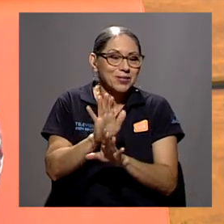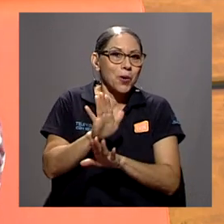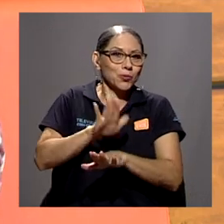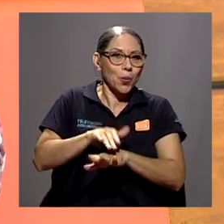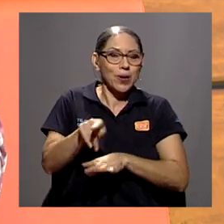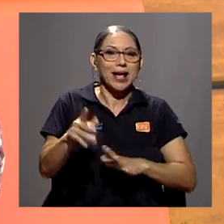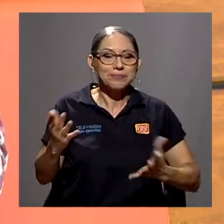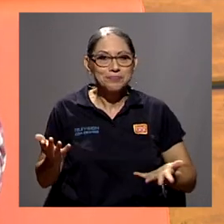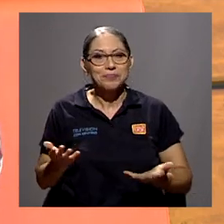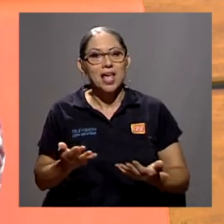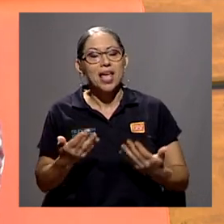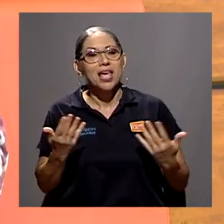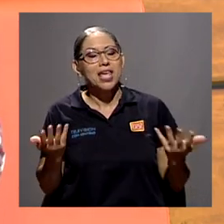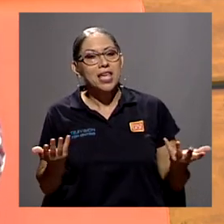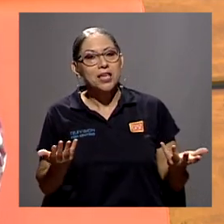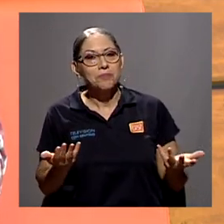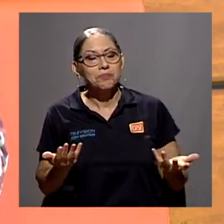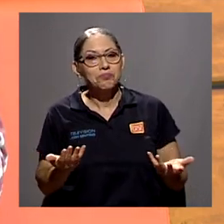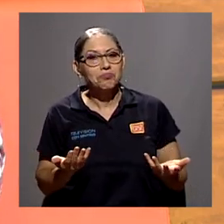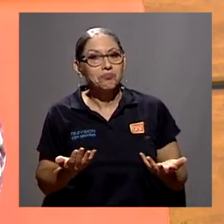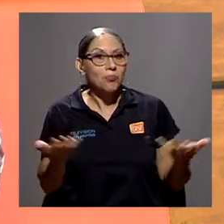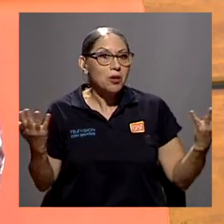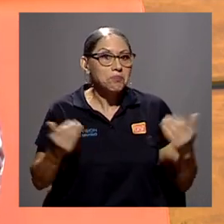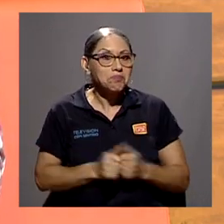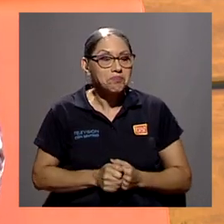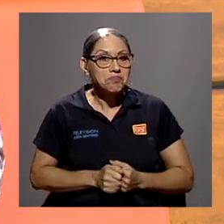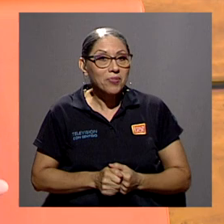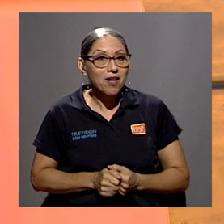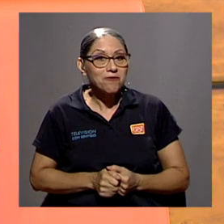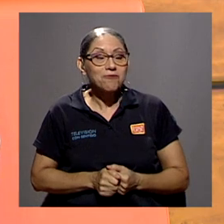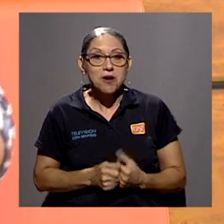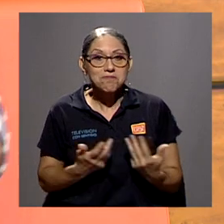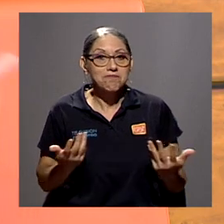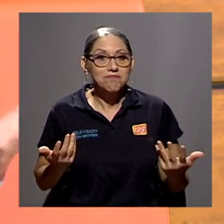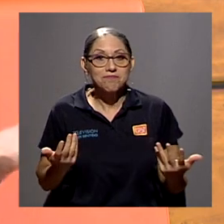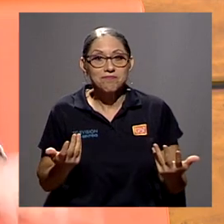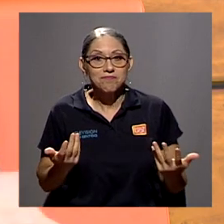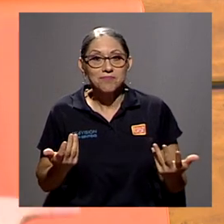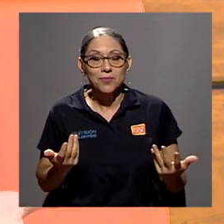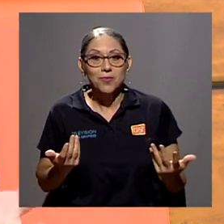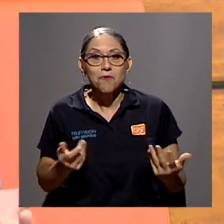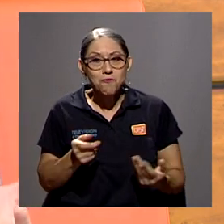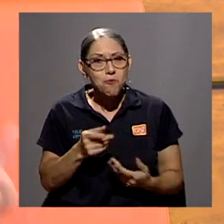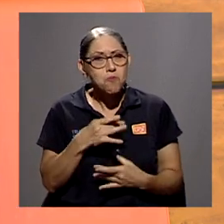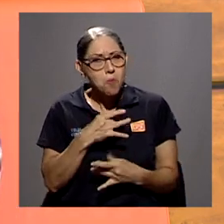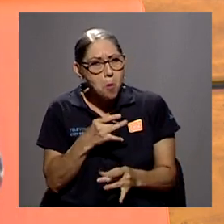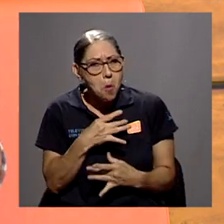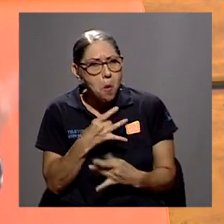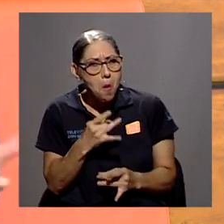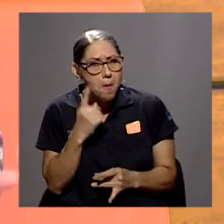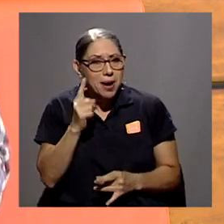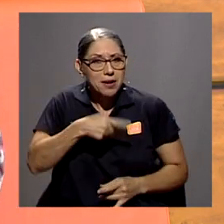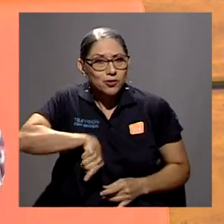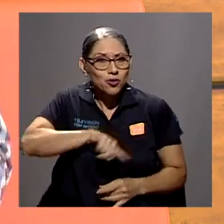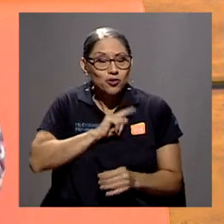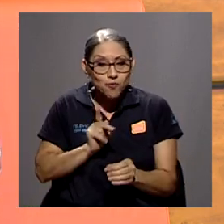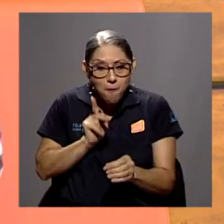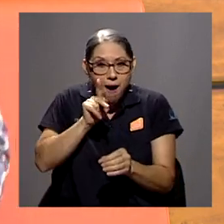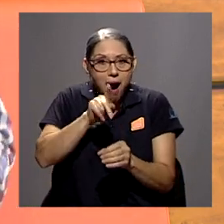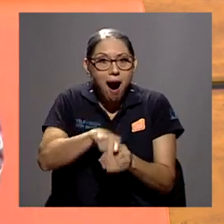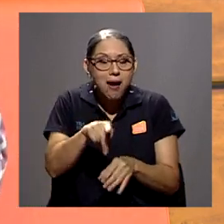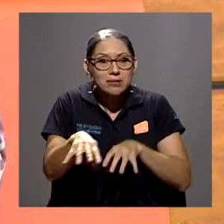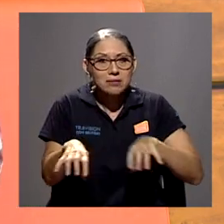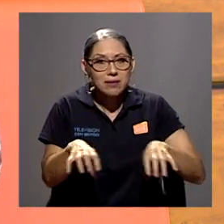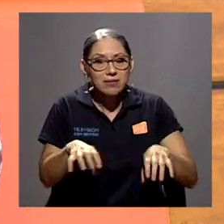ahora bueno no fue muy curioso para nosotros poder participar en esta actividad